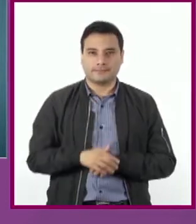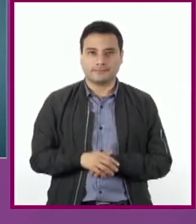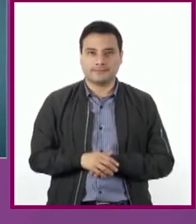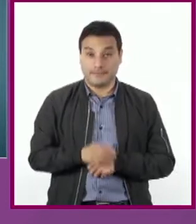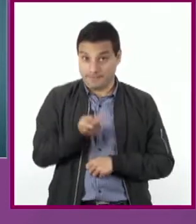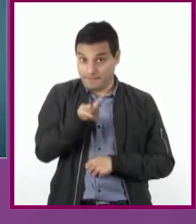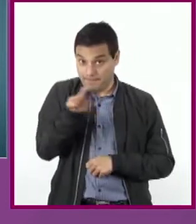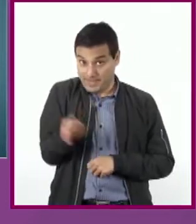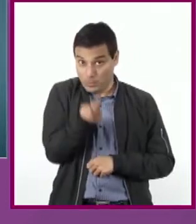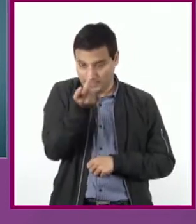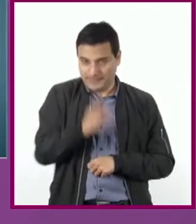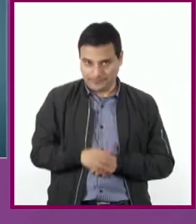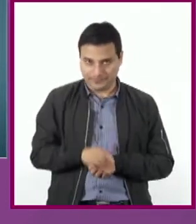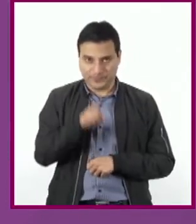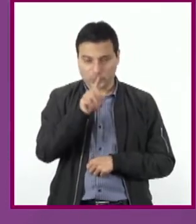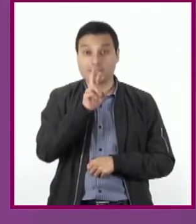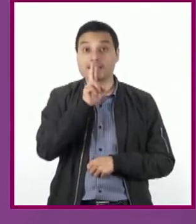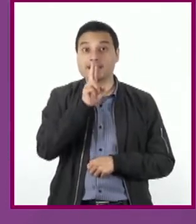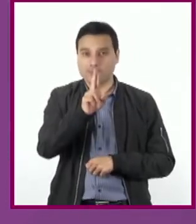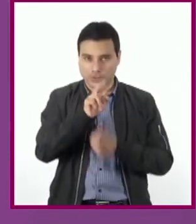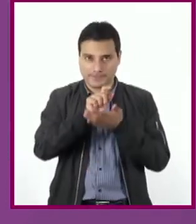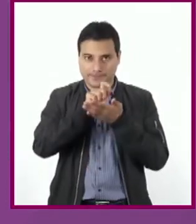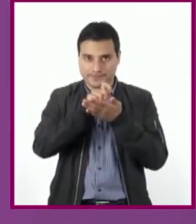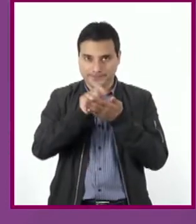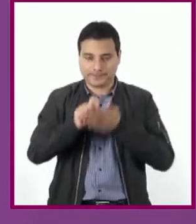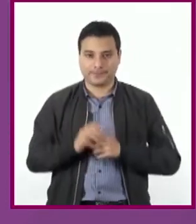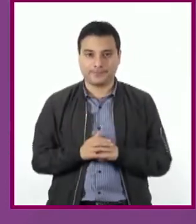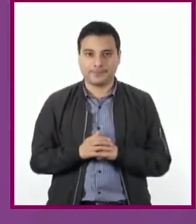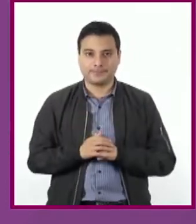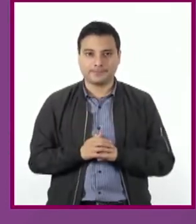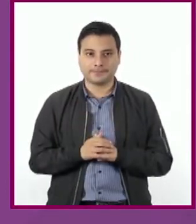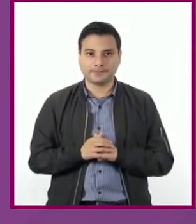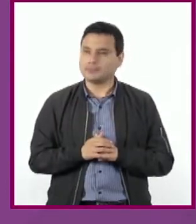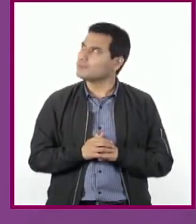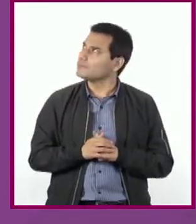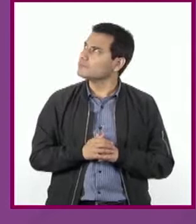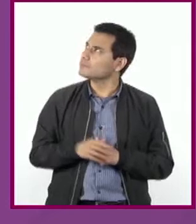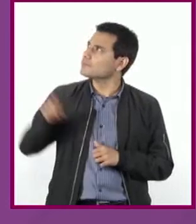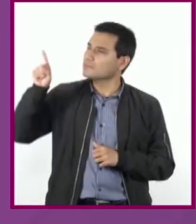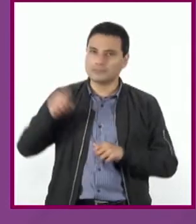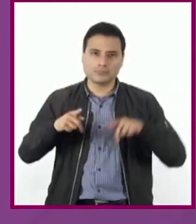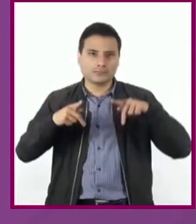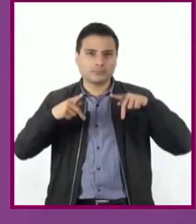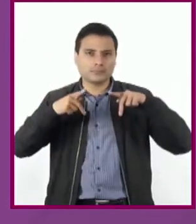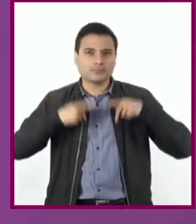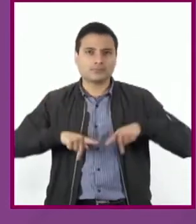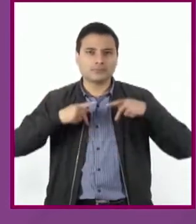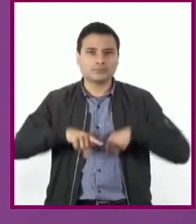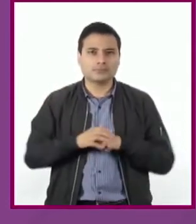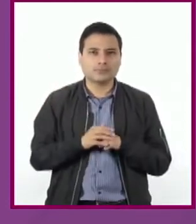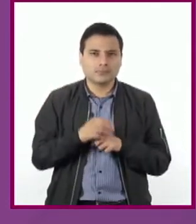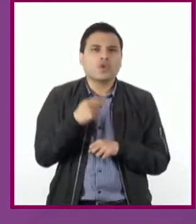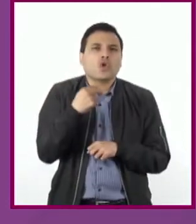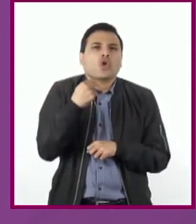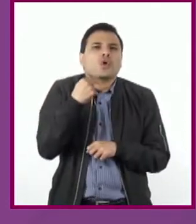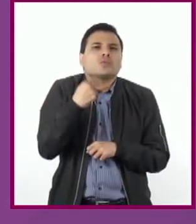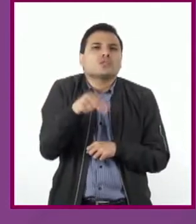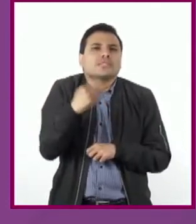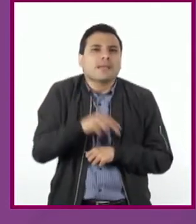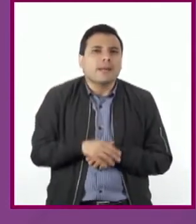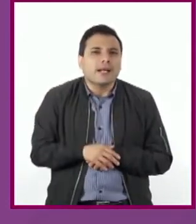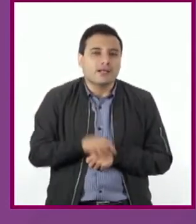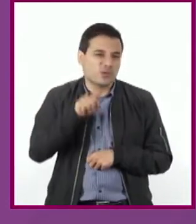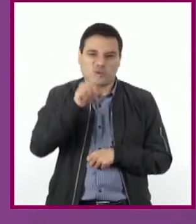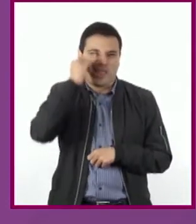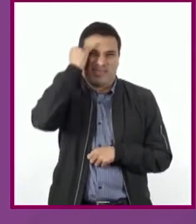estas preguntas en su libreta. ¿Cómo crees que se llama el personaje? ¡Invéntale un nombre! ¿A qué crees